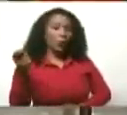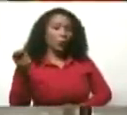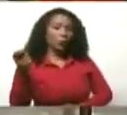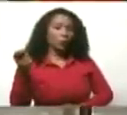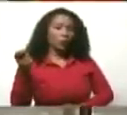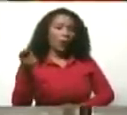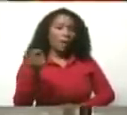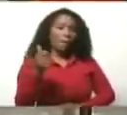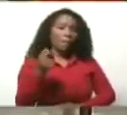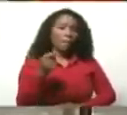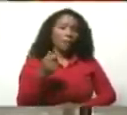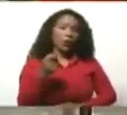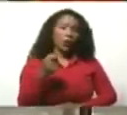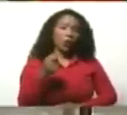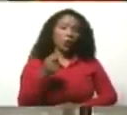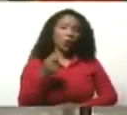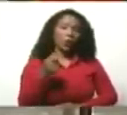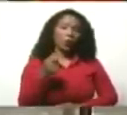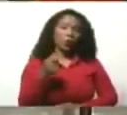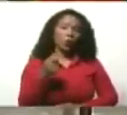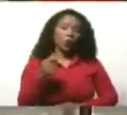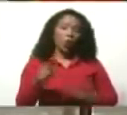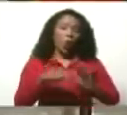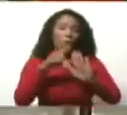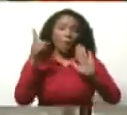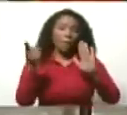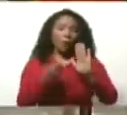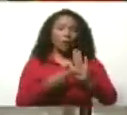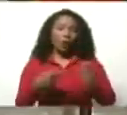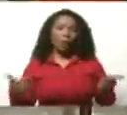prácticamente en la total